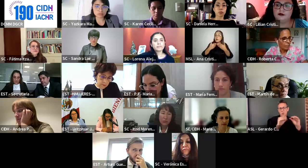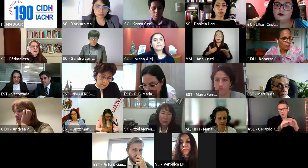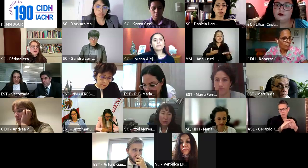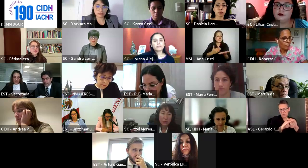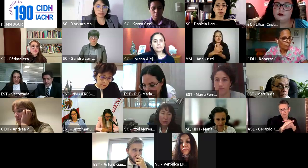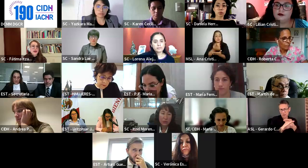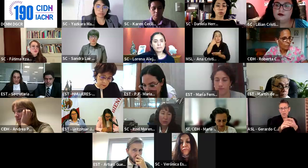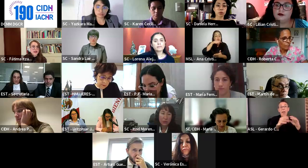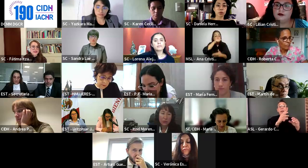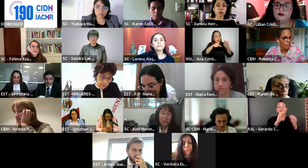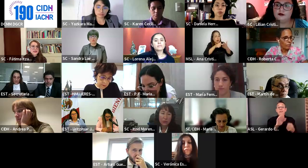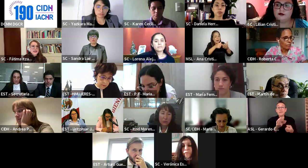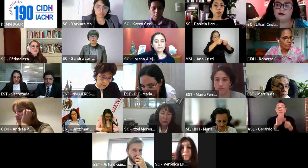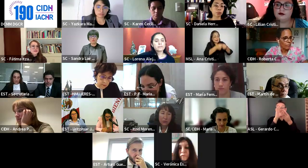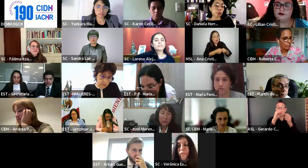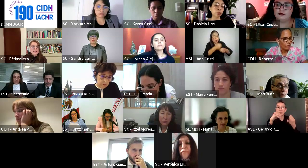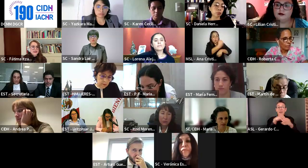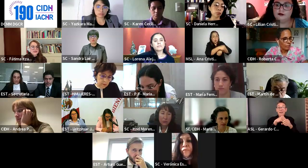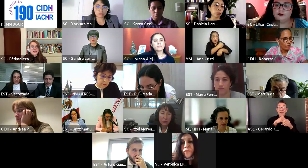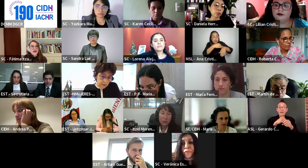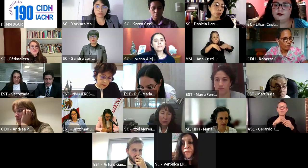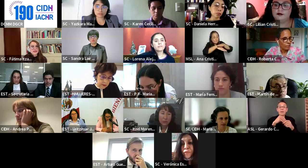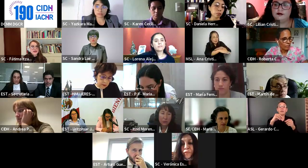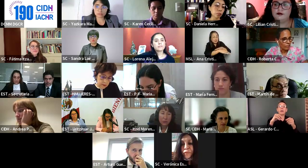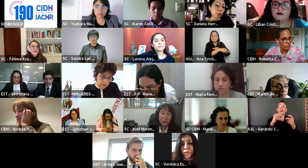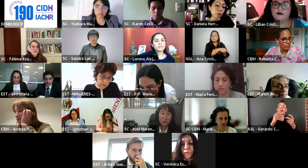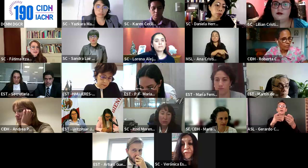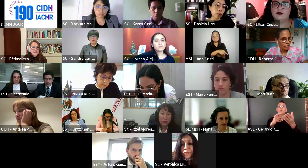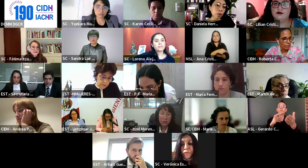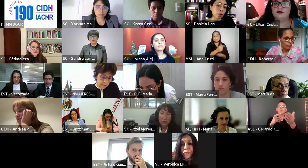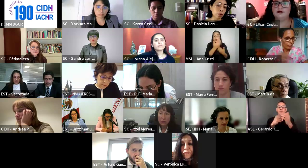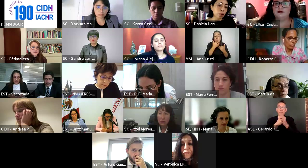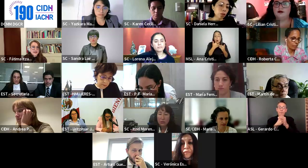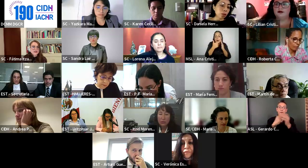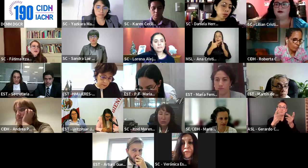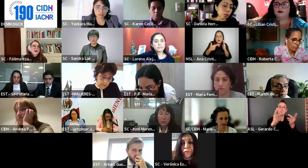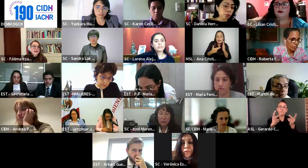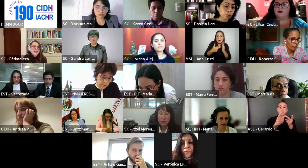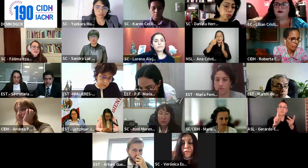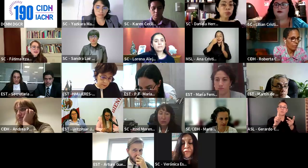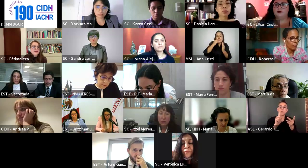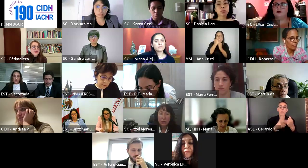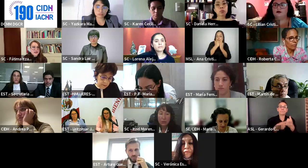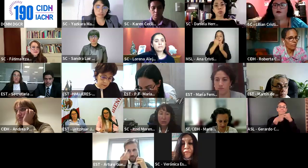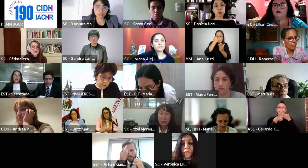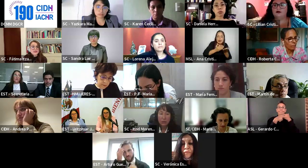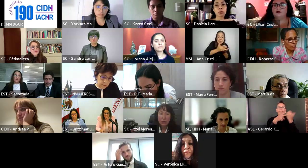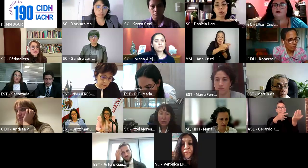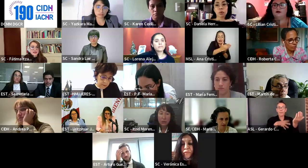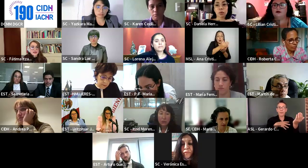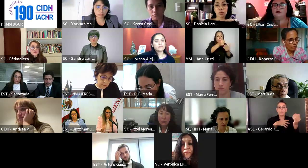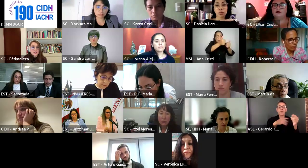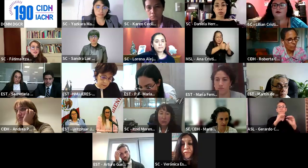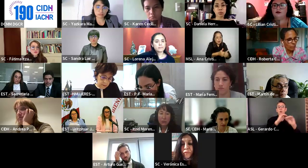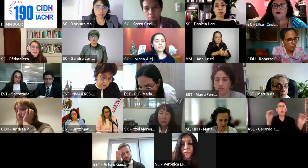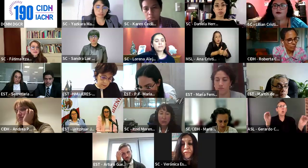los refugios para mujeres, en donde ni siquiera se aplican medidas de accesibilidad para la entrada, para la estancia y